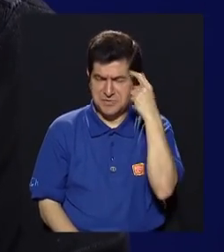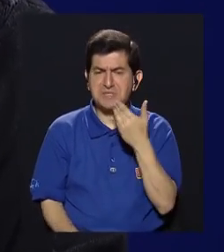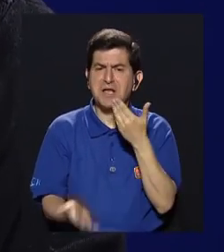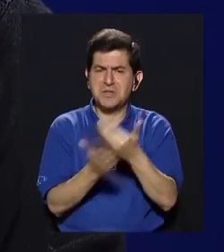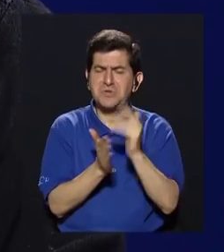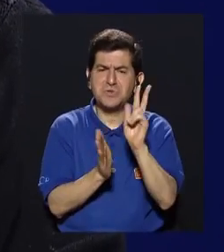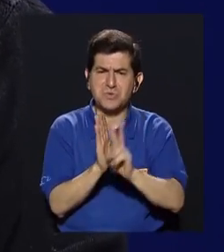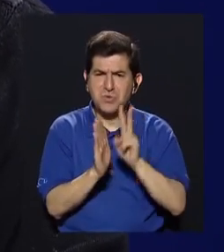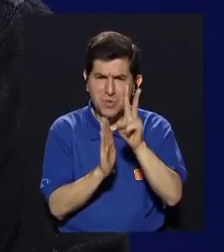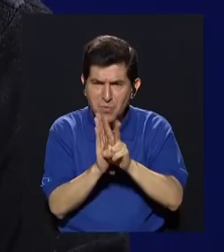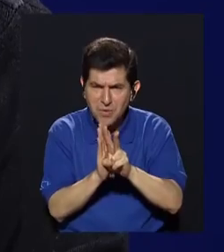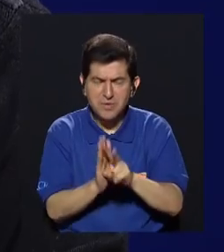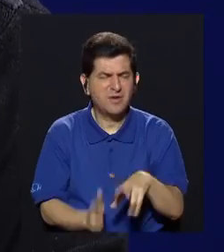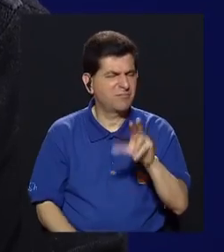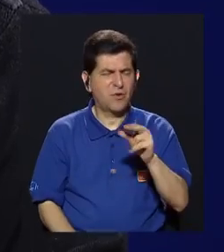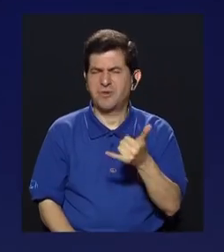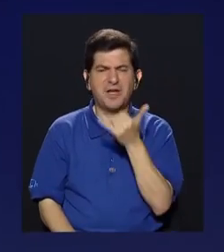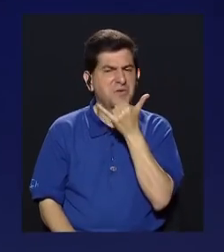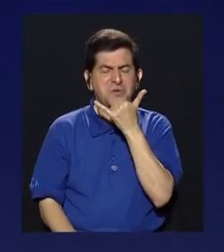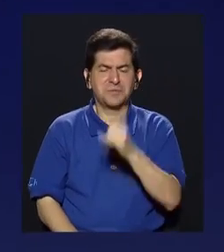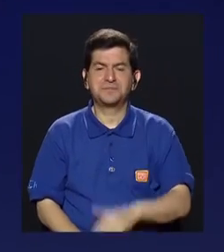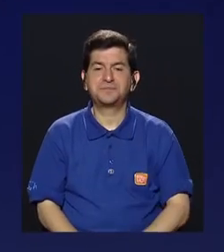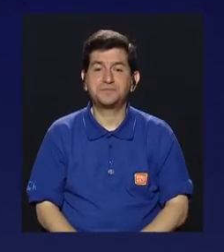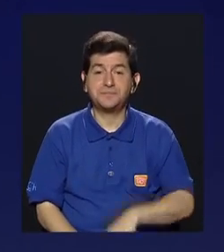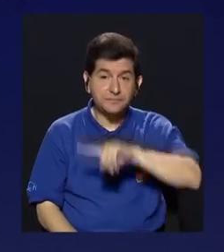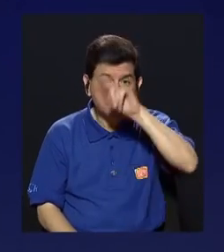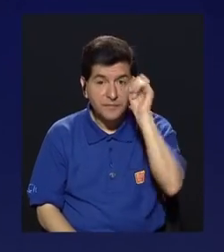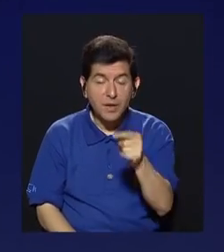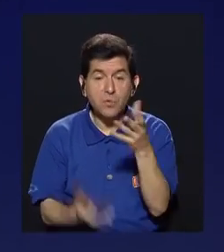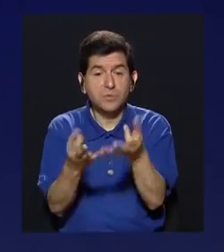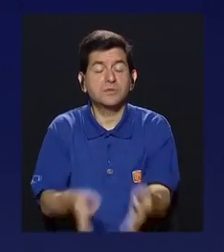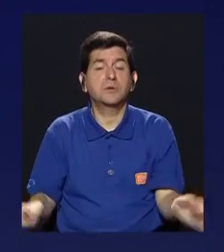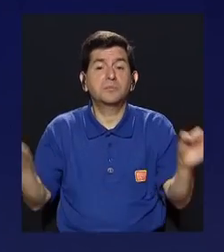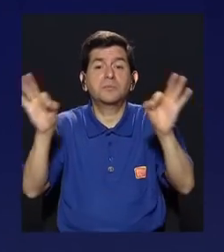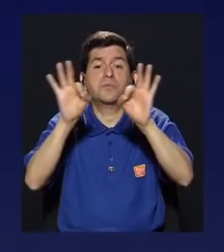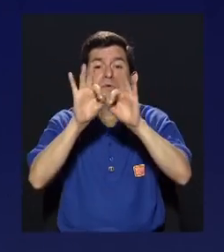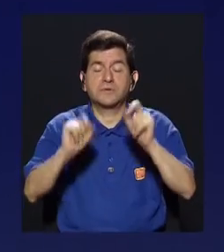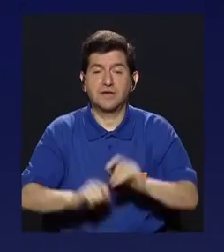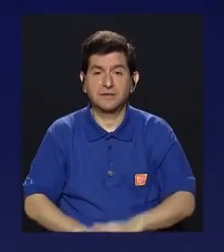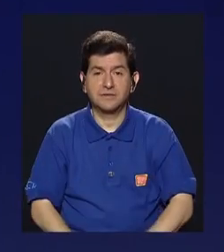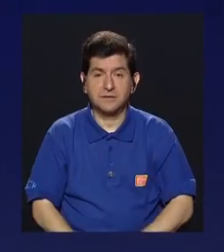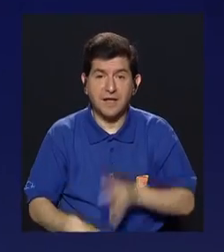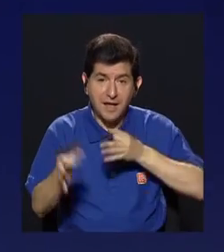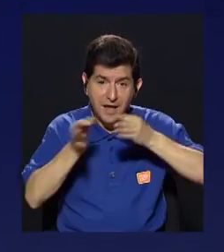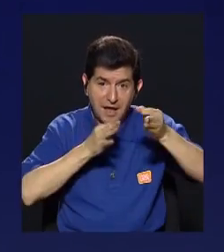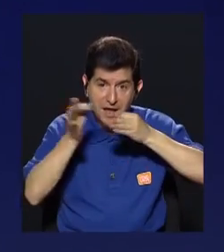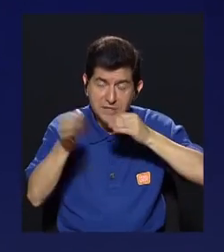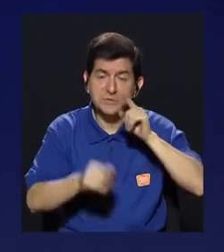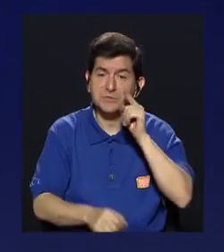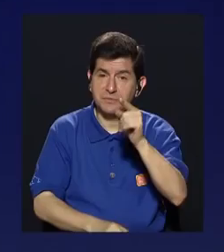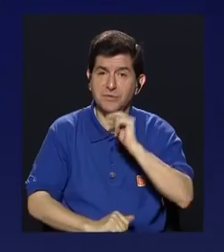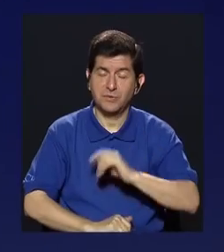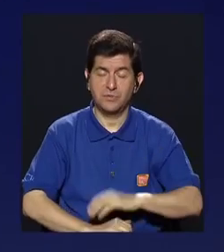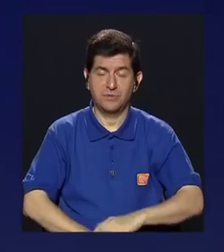es encerrado y de ahí la idea y la pregunta y la importancia de que lo expliques de esa manera por qué a